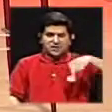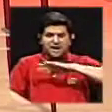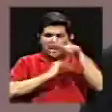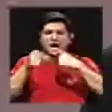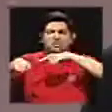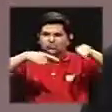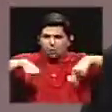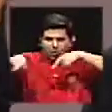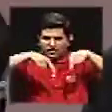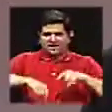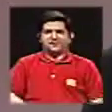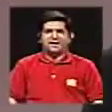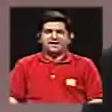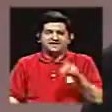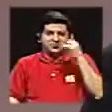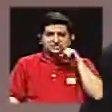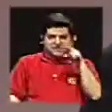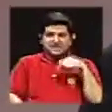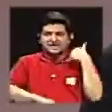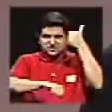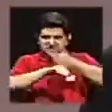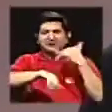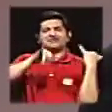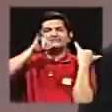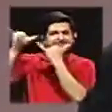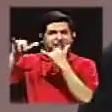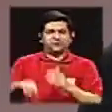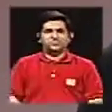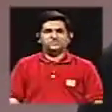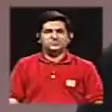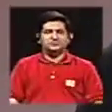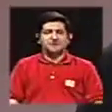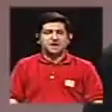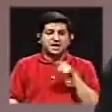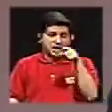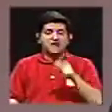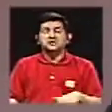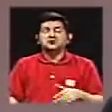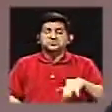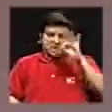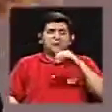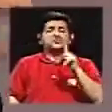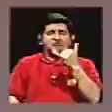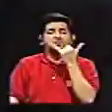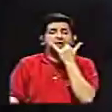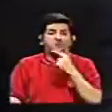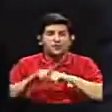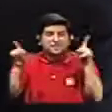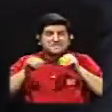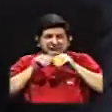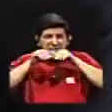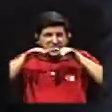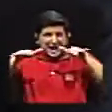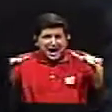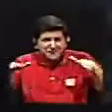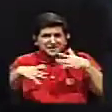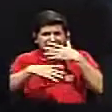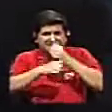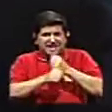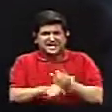grabado, que si llegan a formular esa denuncia, eventualmente encuentran una falla. Don Jorge. Pero que la red esté